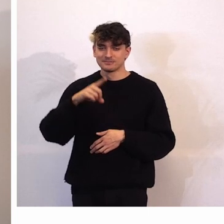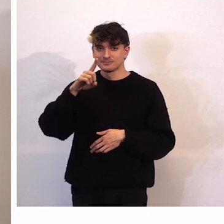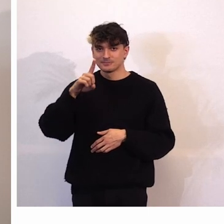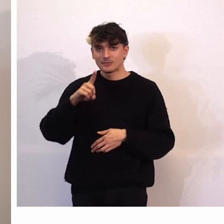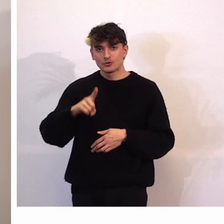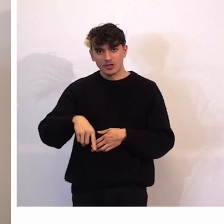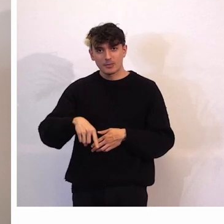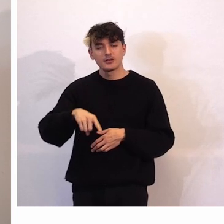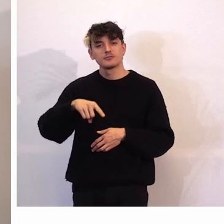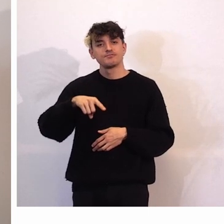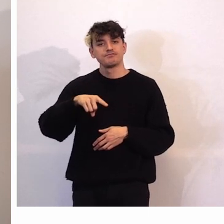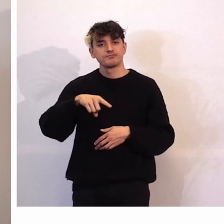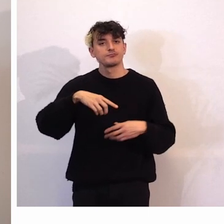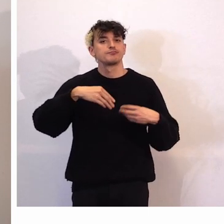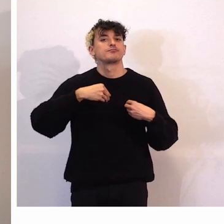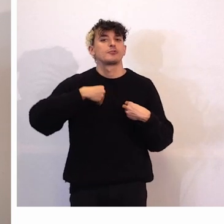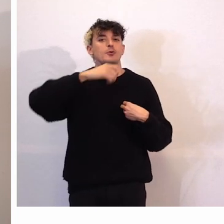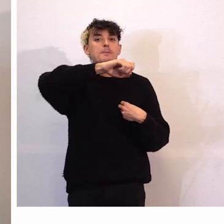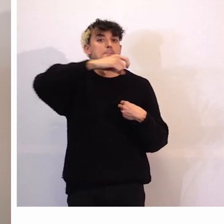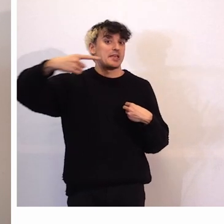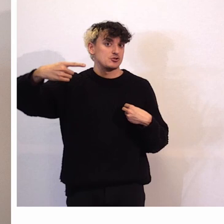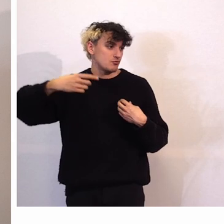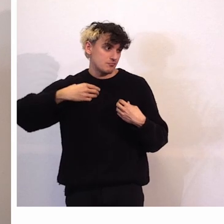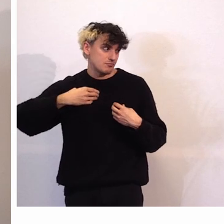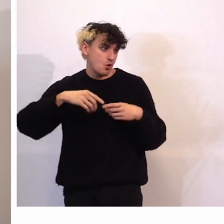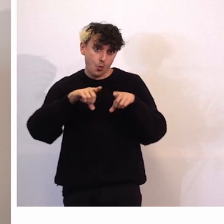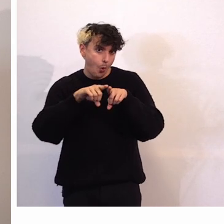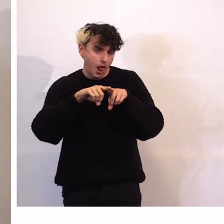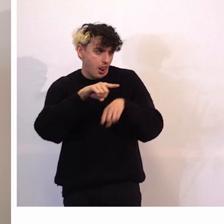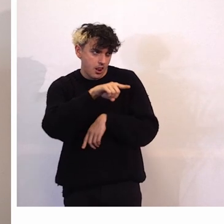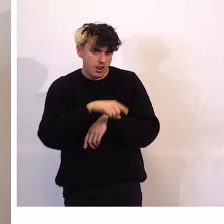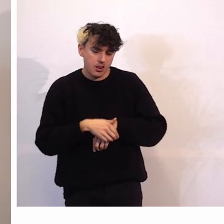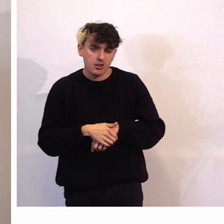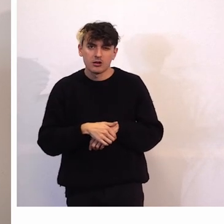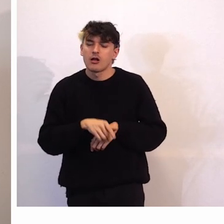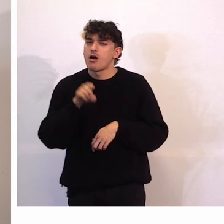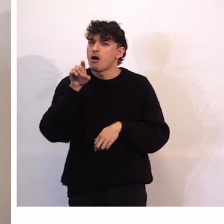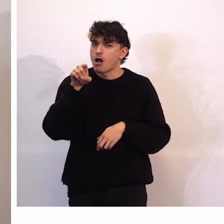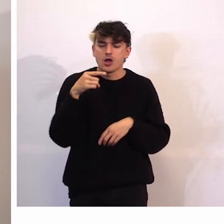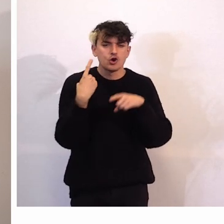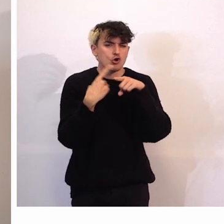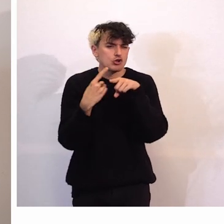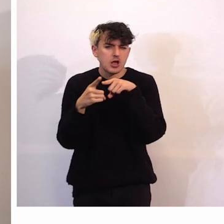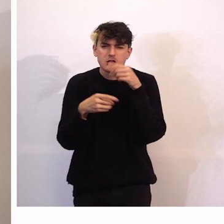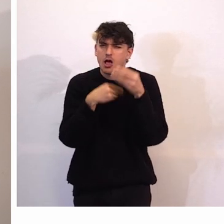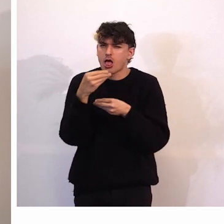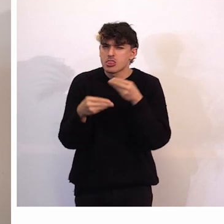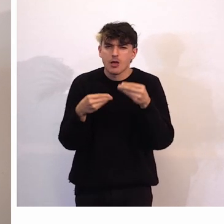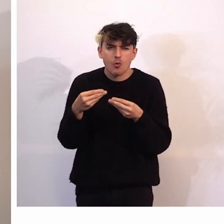Estoy en un piso también como tú, Daniel. Ahí hacemos muchas cosas,